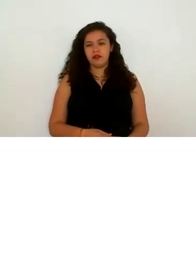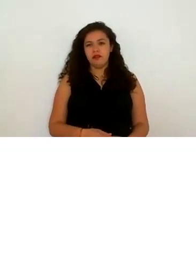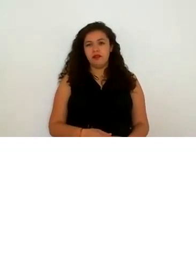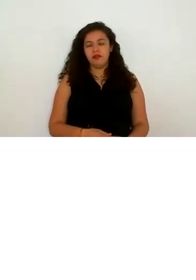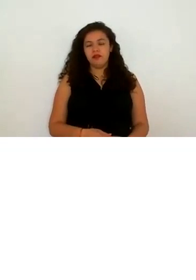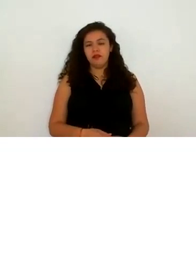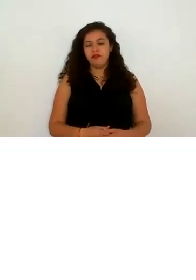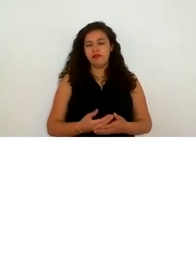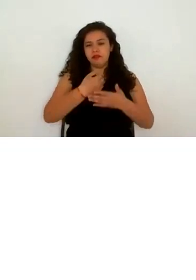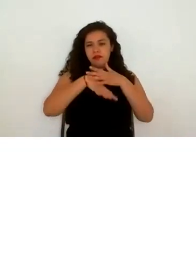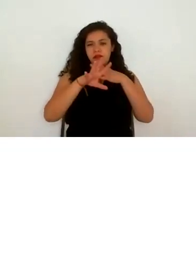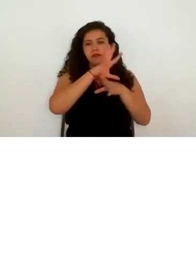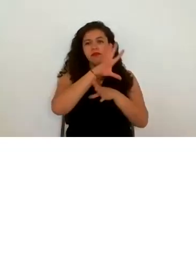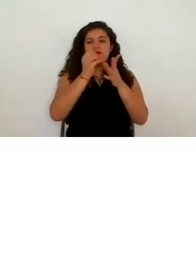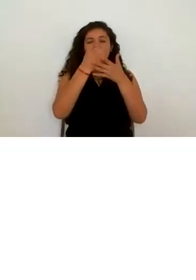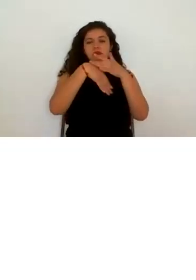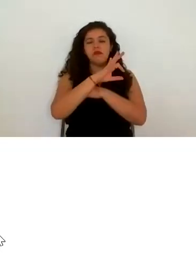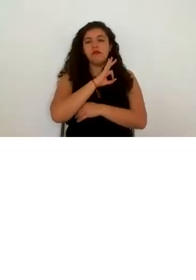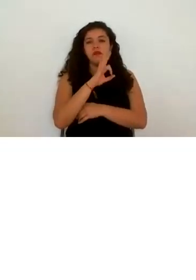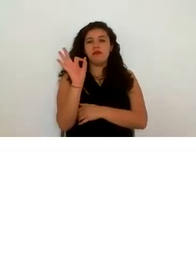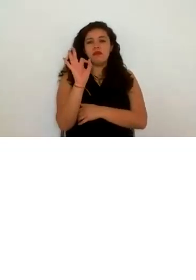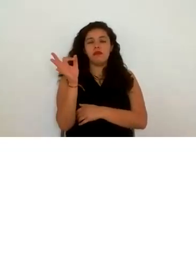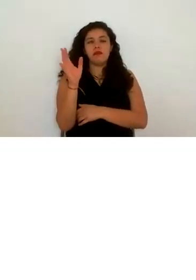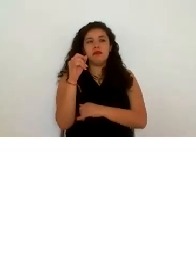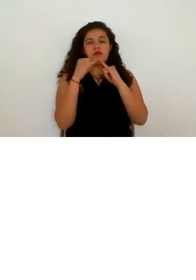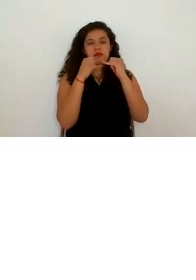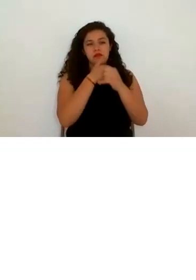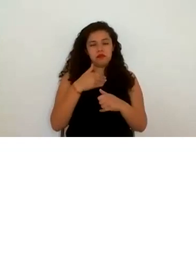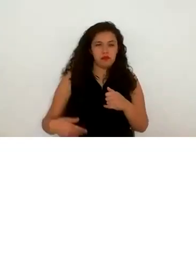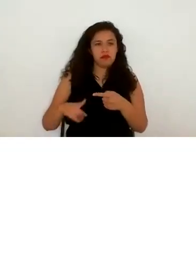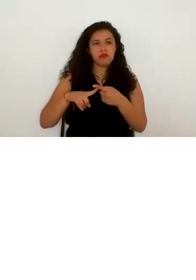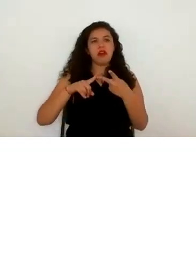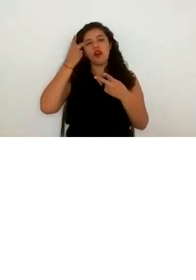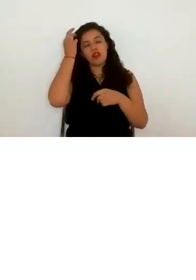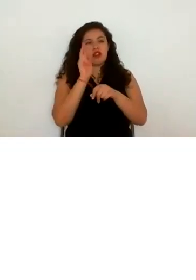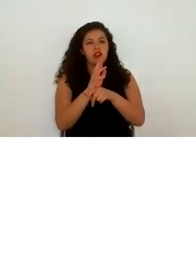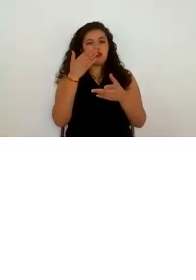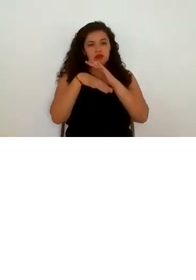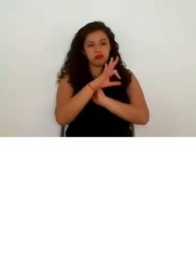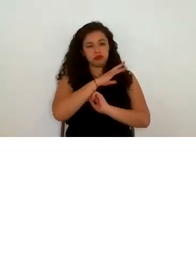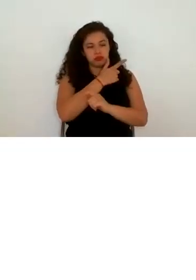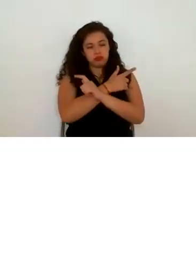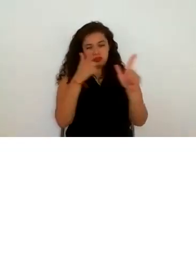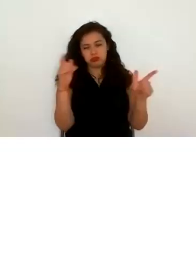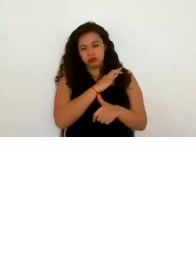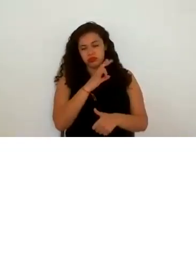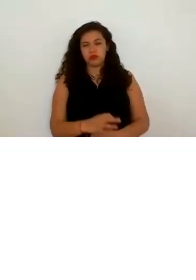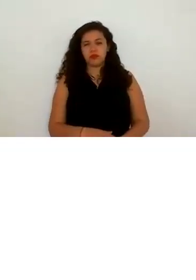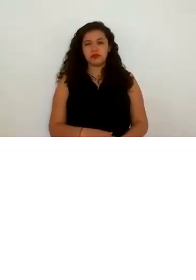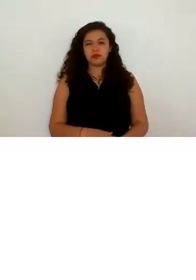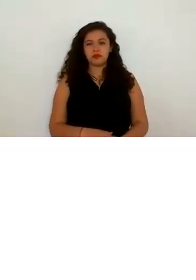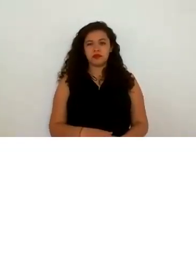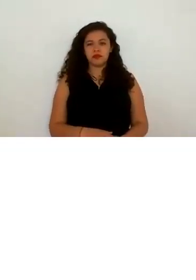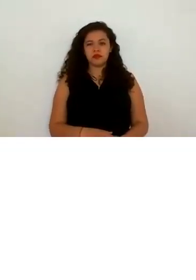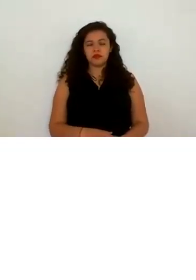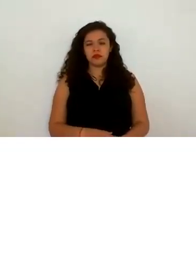absoluto a esta carpeta? Pues a lo mejor el presidente de la institución o el director, ¿no? que pues tendría que conocer